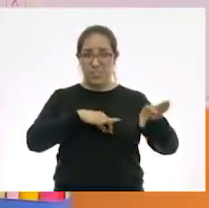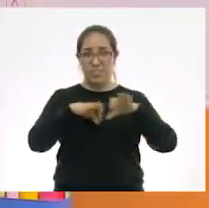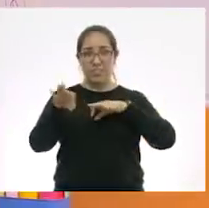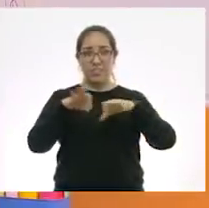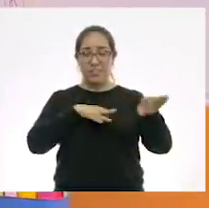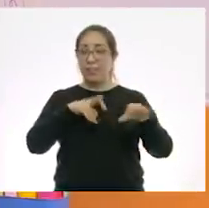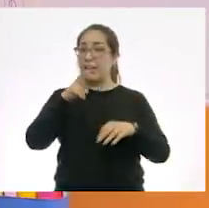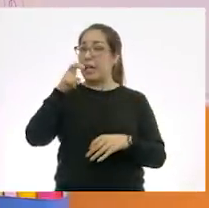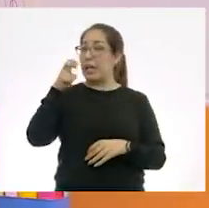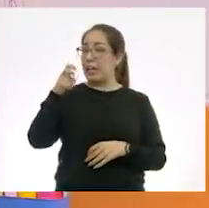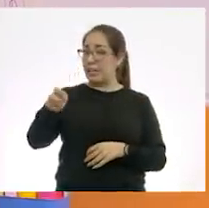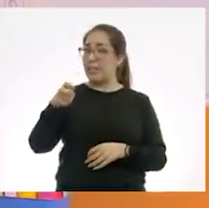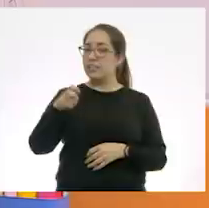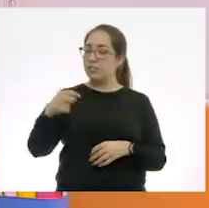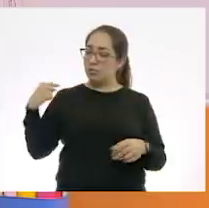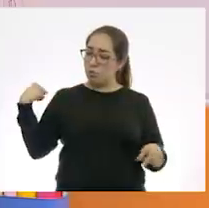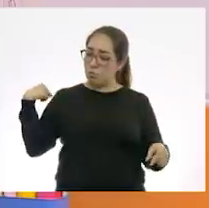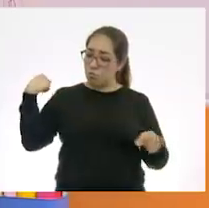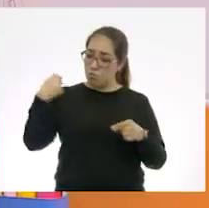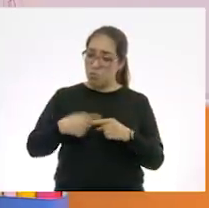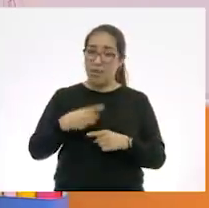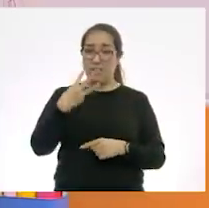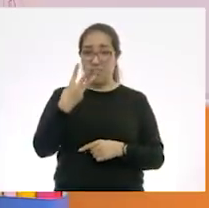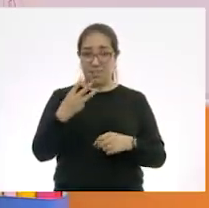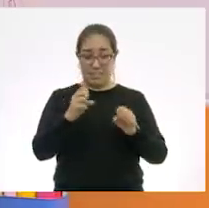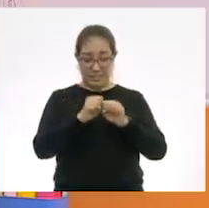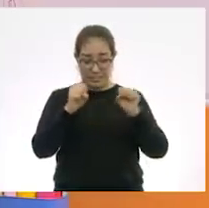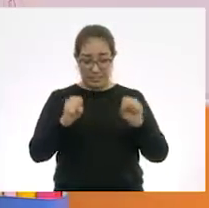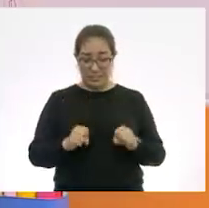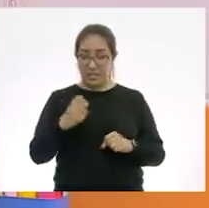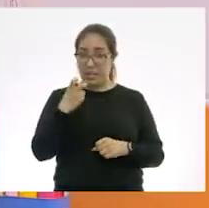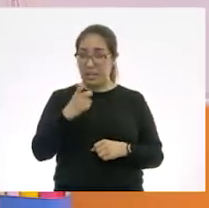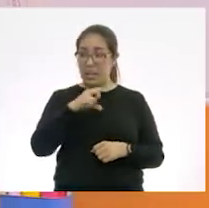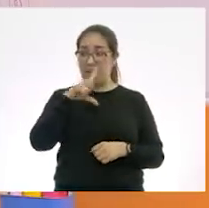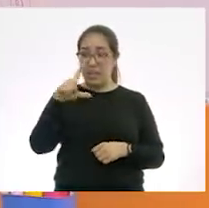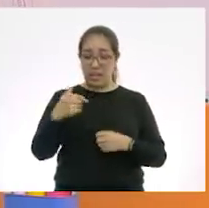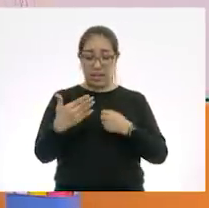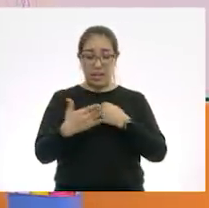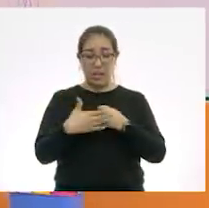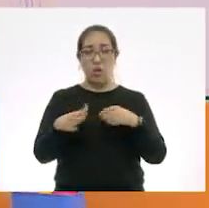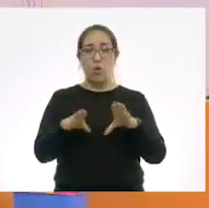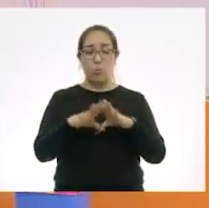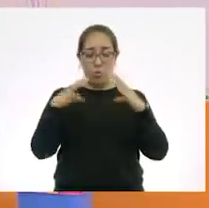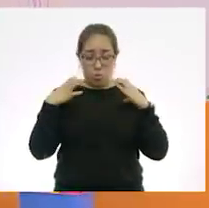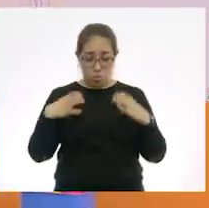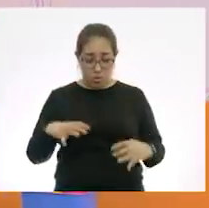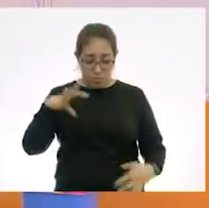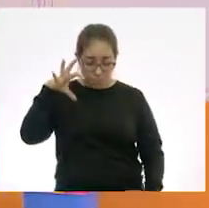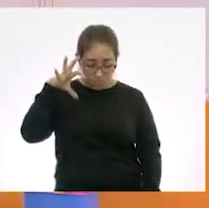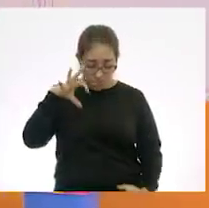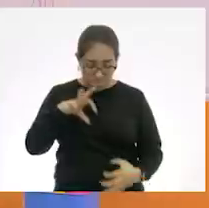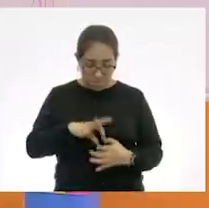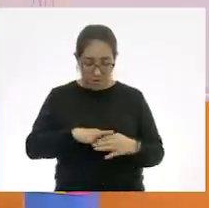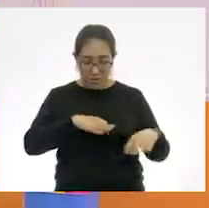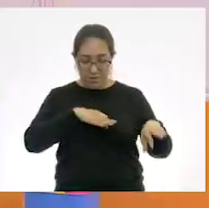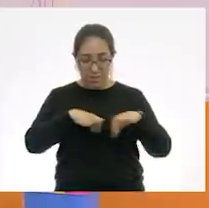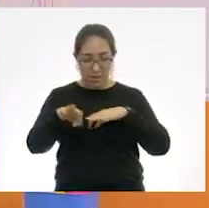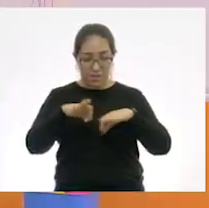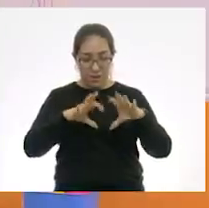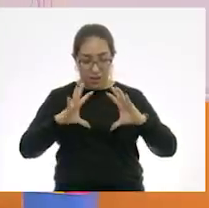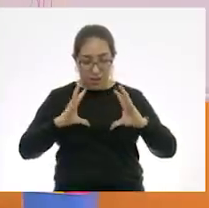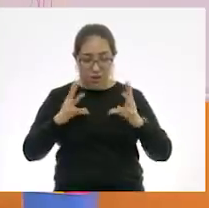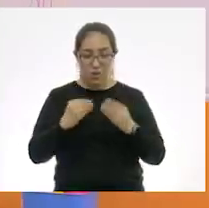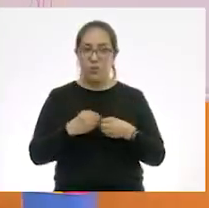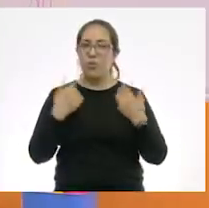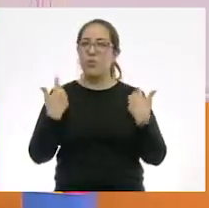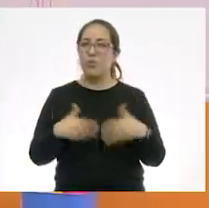llegar. Después de haber visto estos tres sistemas, vamos a llegar a cómo se juntan en nuestro cuerpo y cómo trabajan. ¡Qué